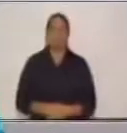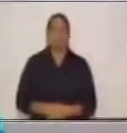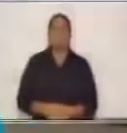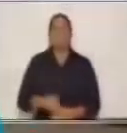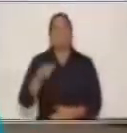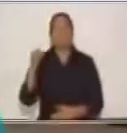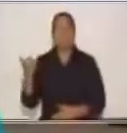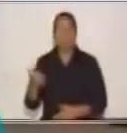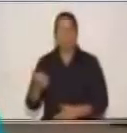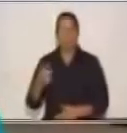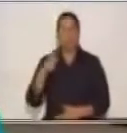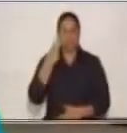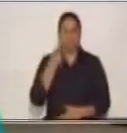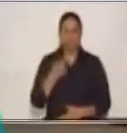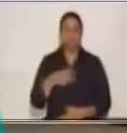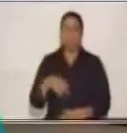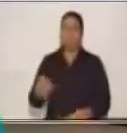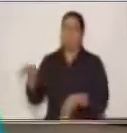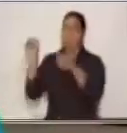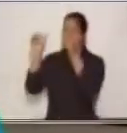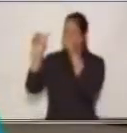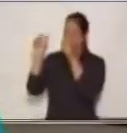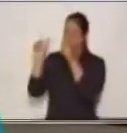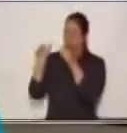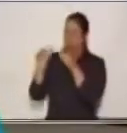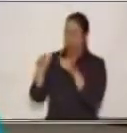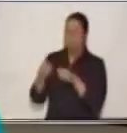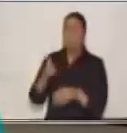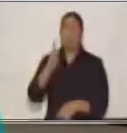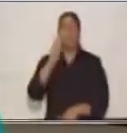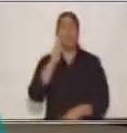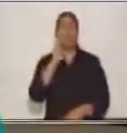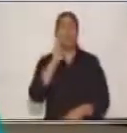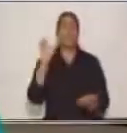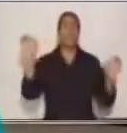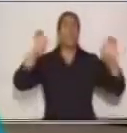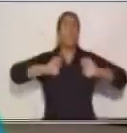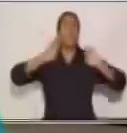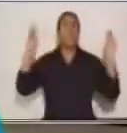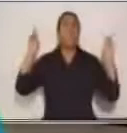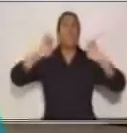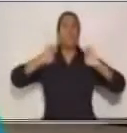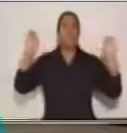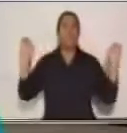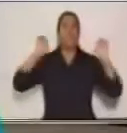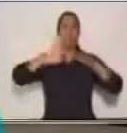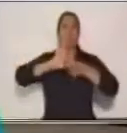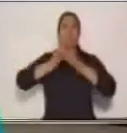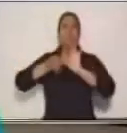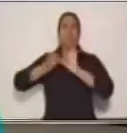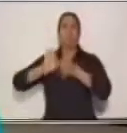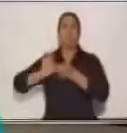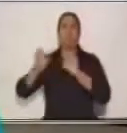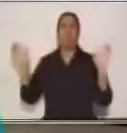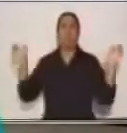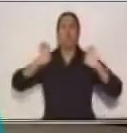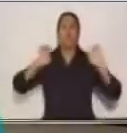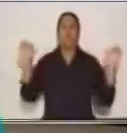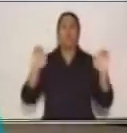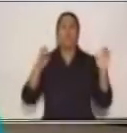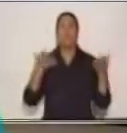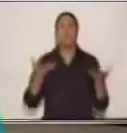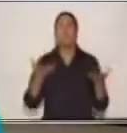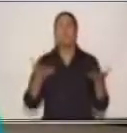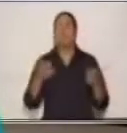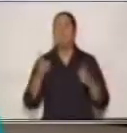Analicemos en nuestro hogar el deporte. Ubiquen en su Constitución Política de la República,